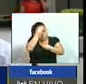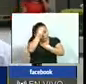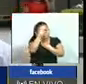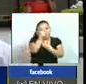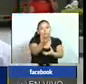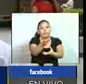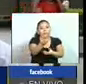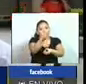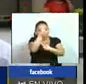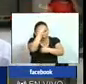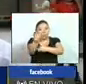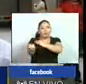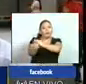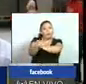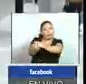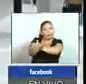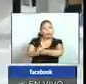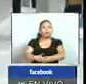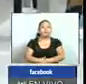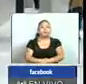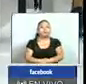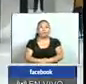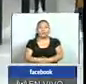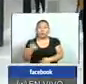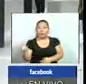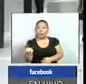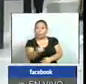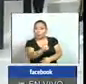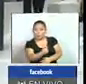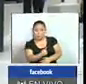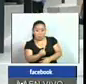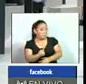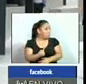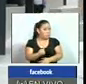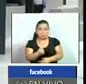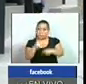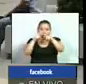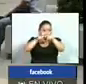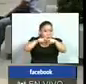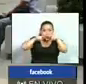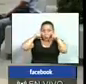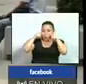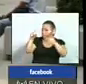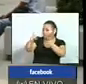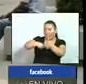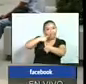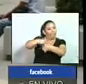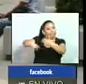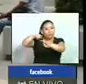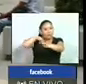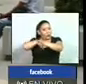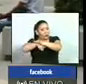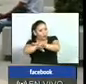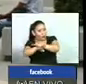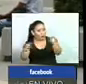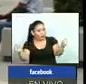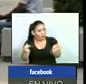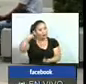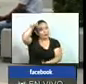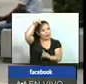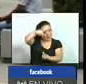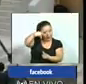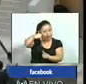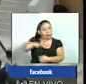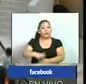a las recomendaciones. A las personas que no hagan uso de la mascarilla, no se les permitirá la entrada al centro comercial,